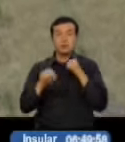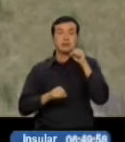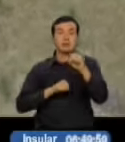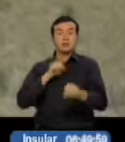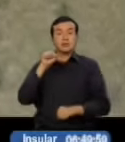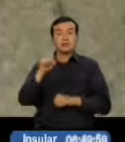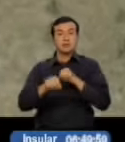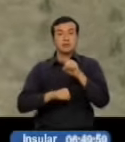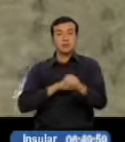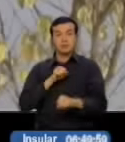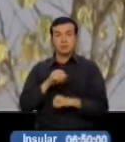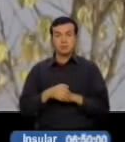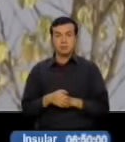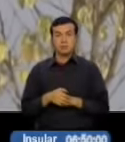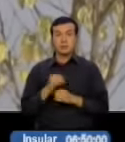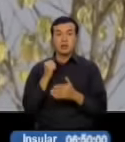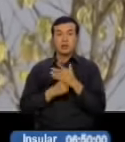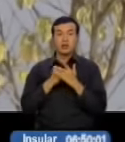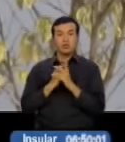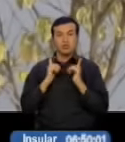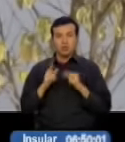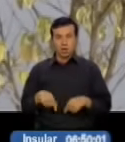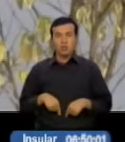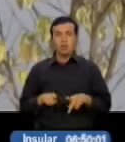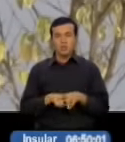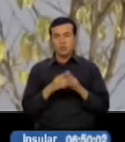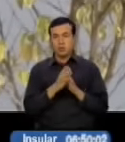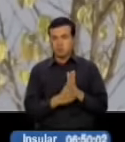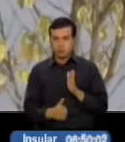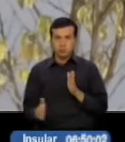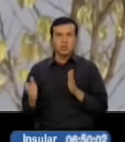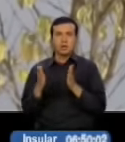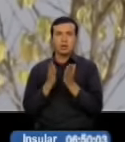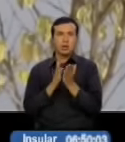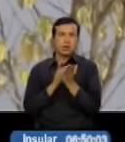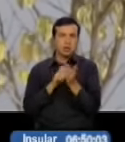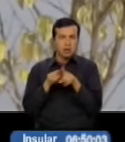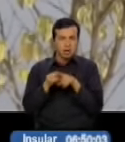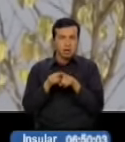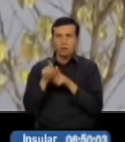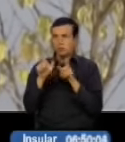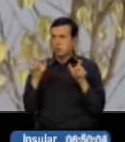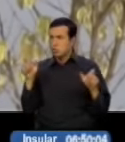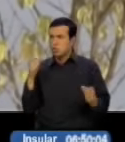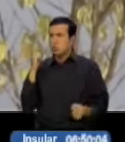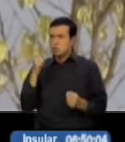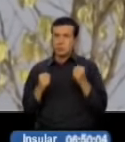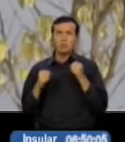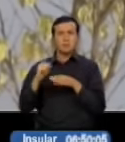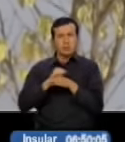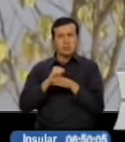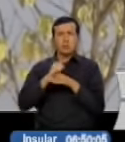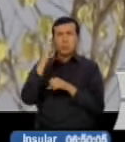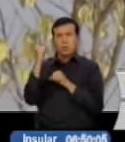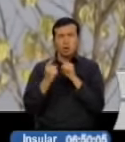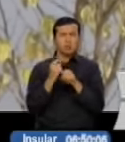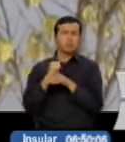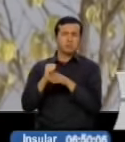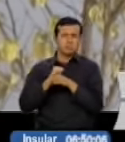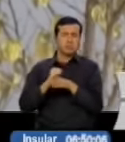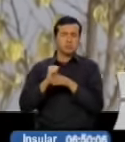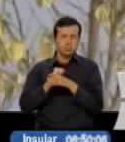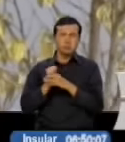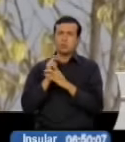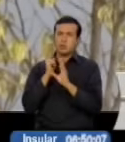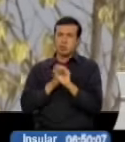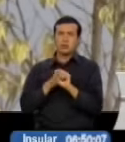bicicleta. El reto Salutza es el semillero, es esa carrera que motiva a los corredores a seguir entrenando durante todo el año para poder meterse